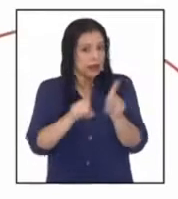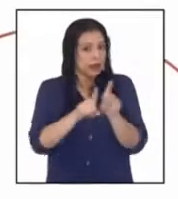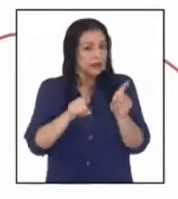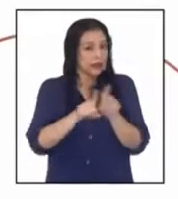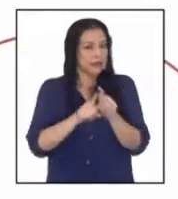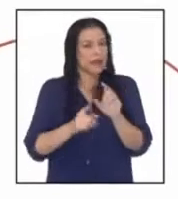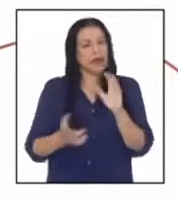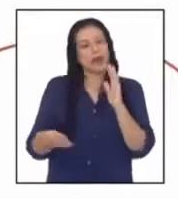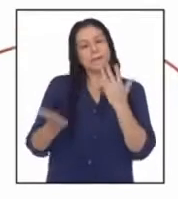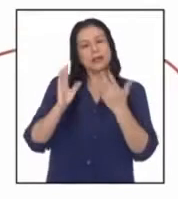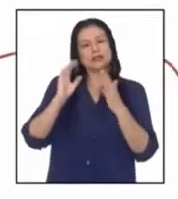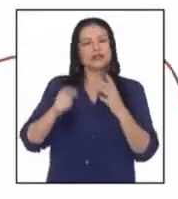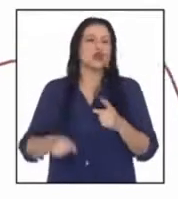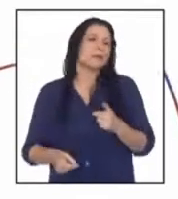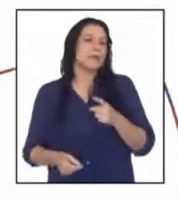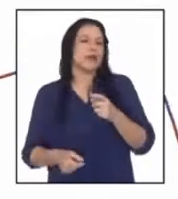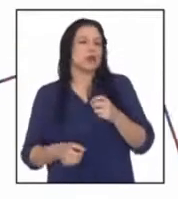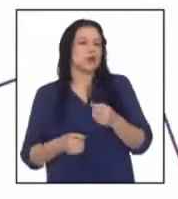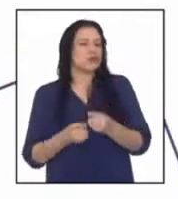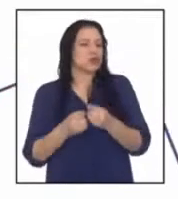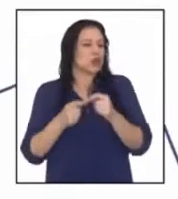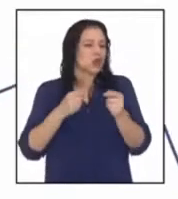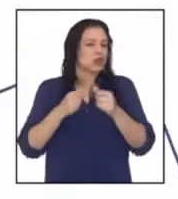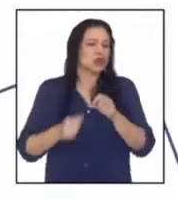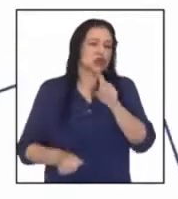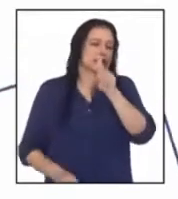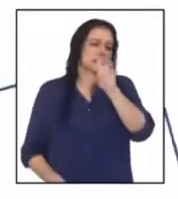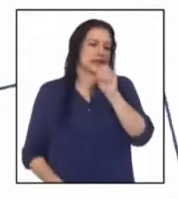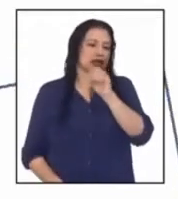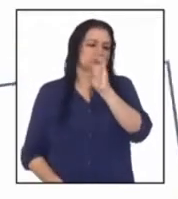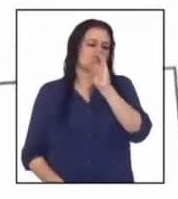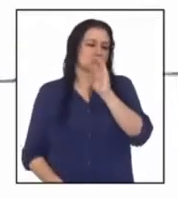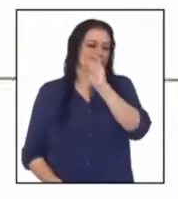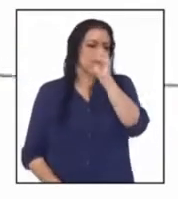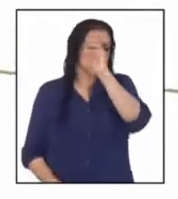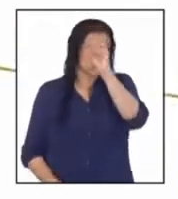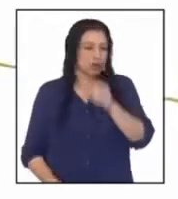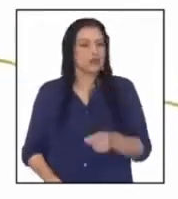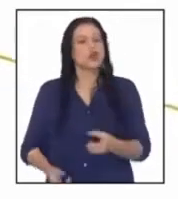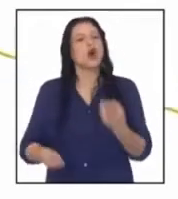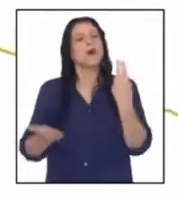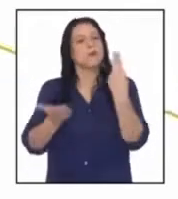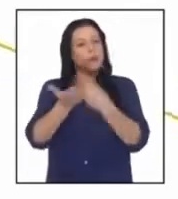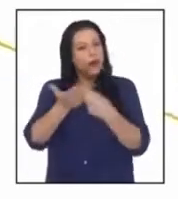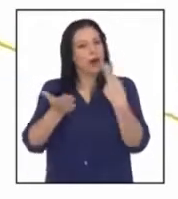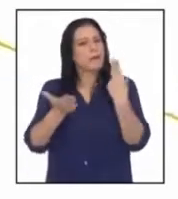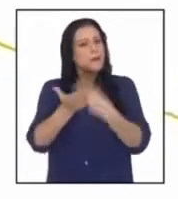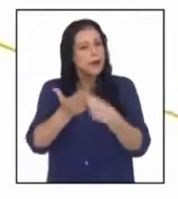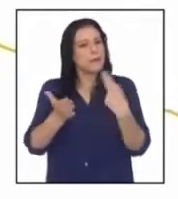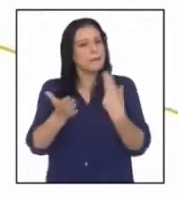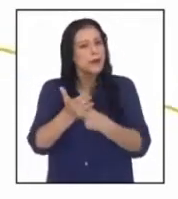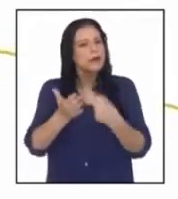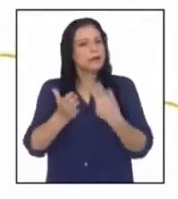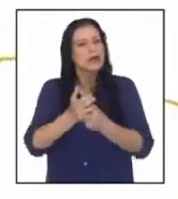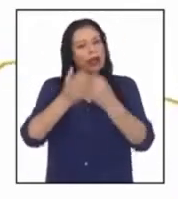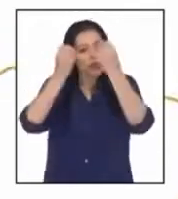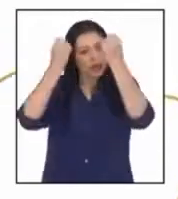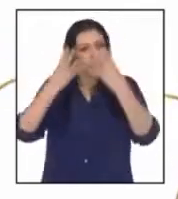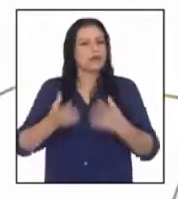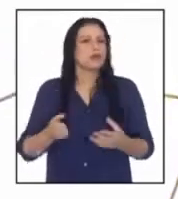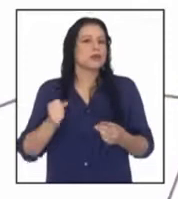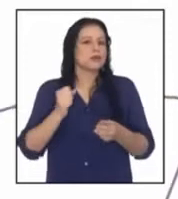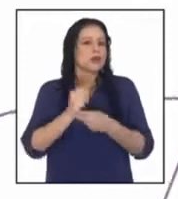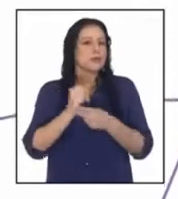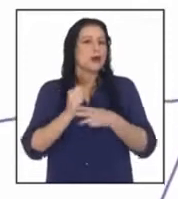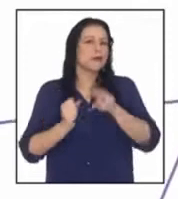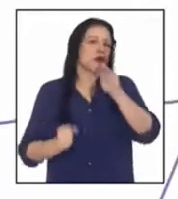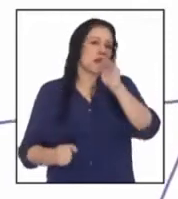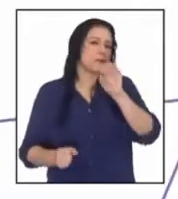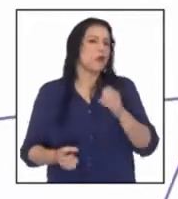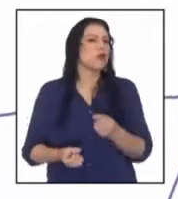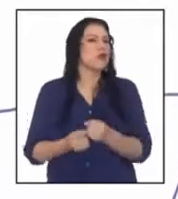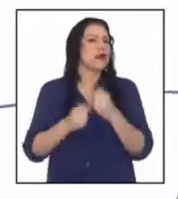que aproximadamente la medición 106% fue la que más veces se repitió, dato apoyado por el valor de la moda.